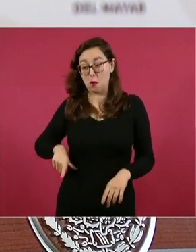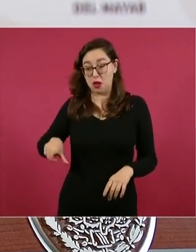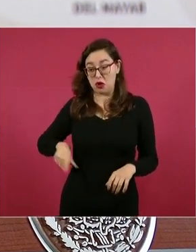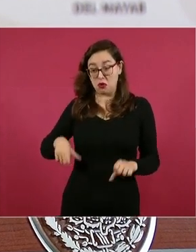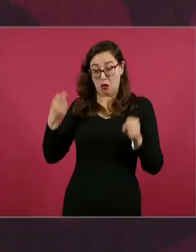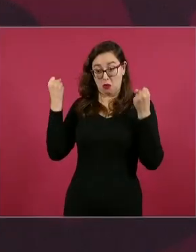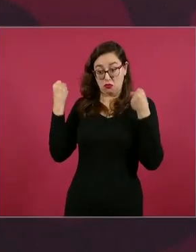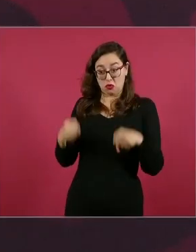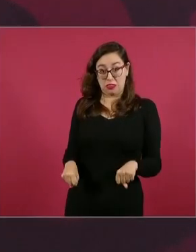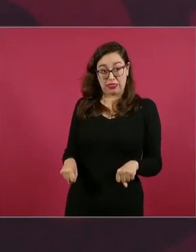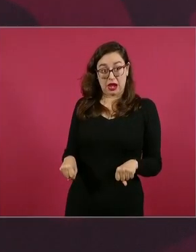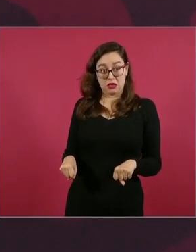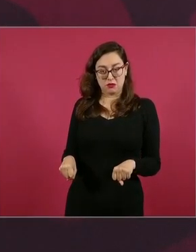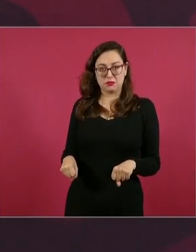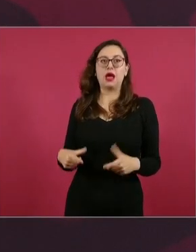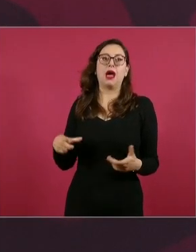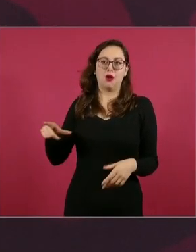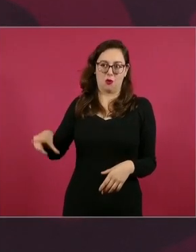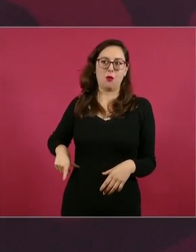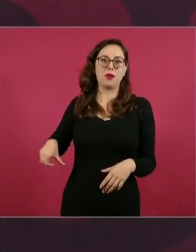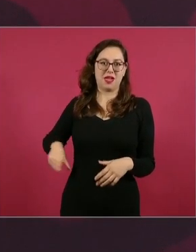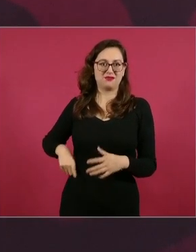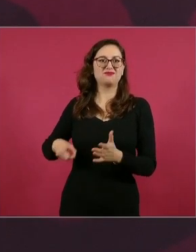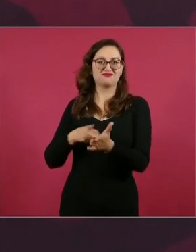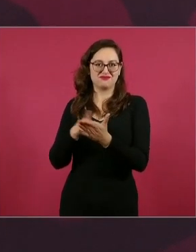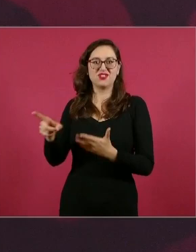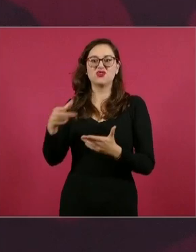Entonces es